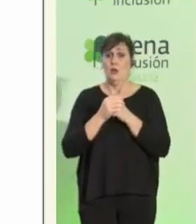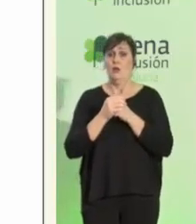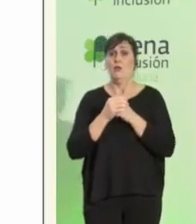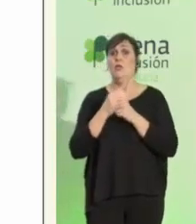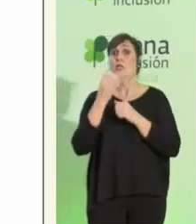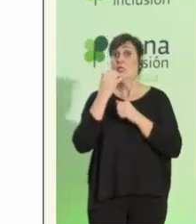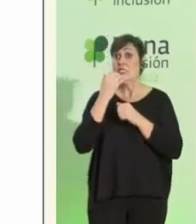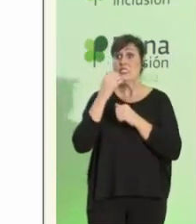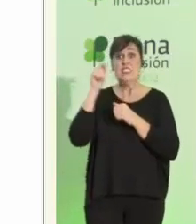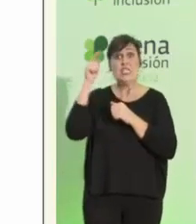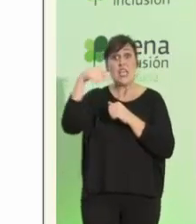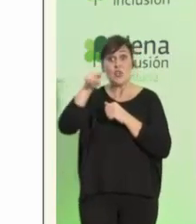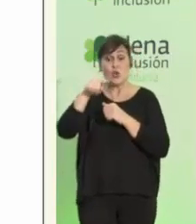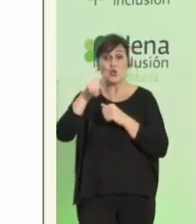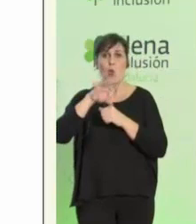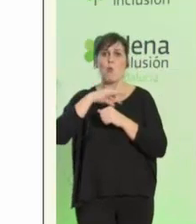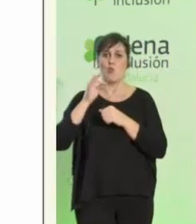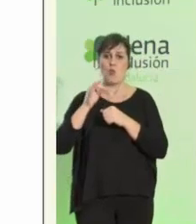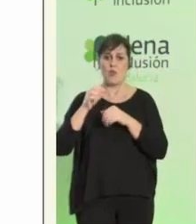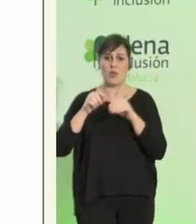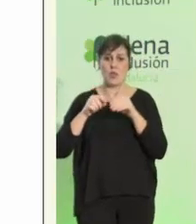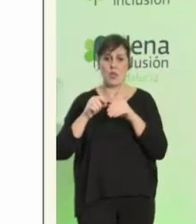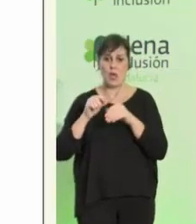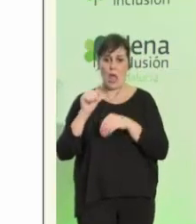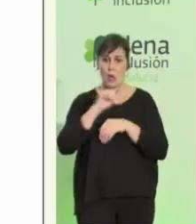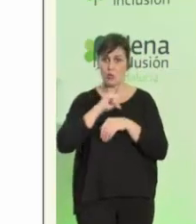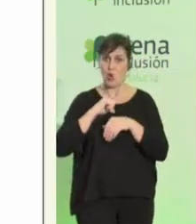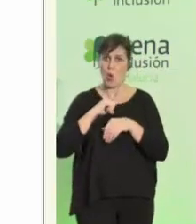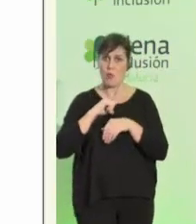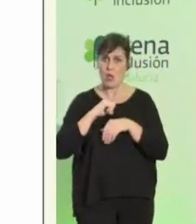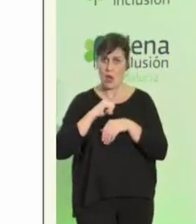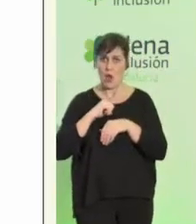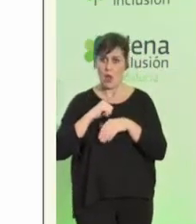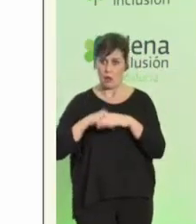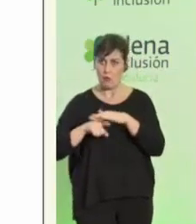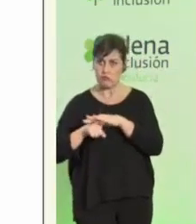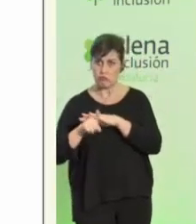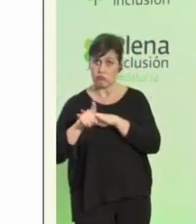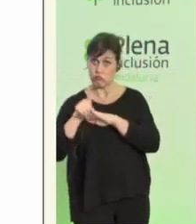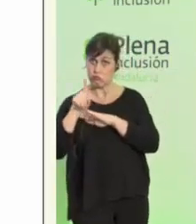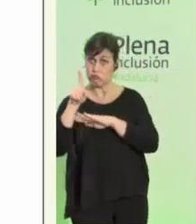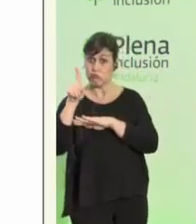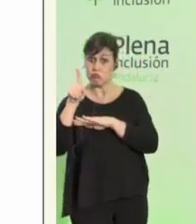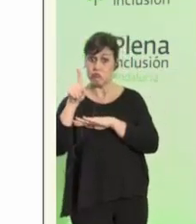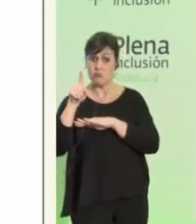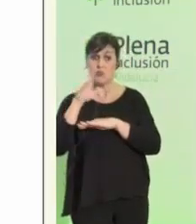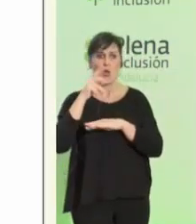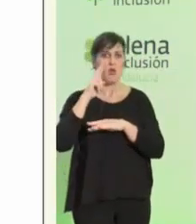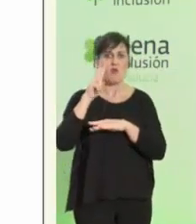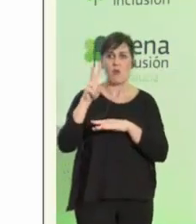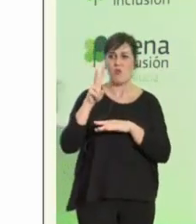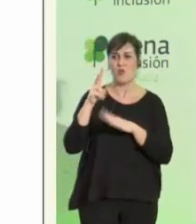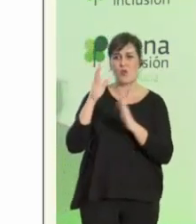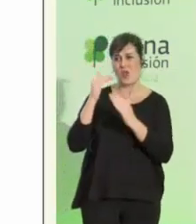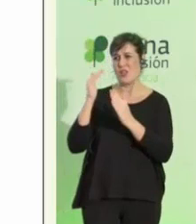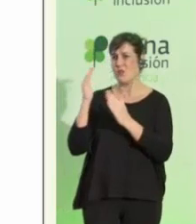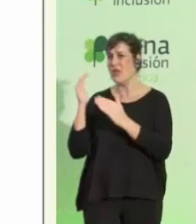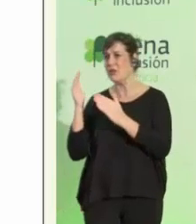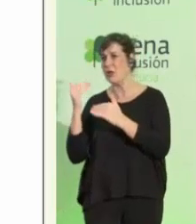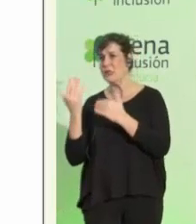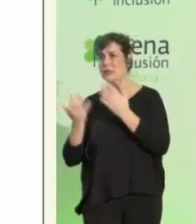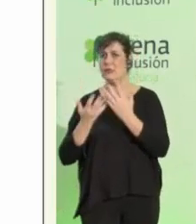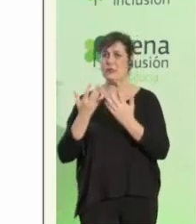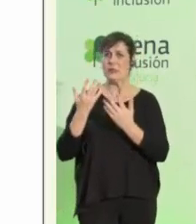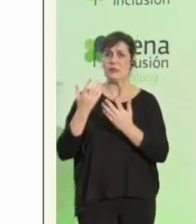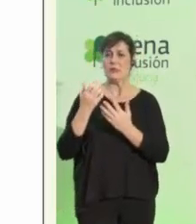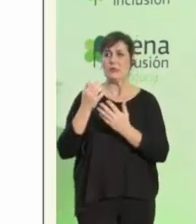si pudieran desarrollar una autonomía propia, porque veíamos muchas personas que no la tenían, que siempre había